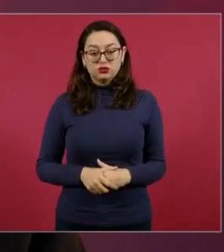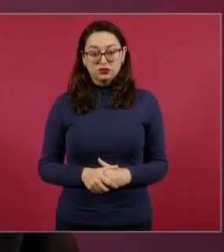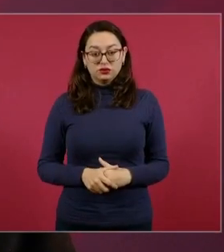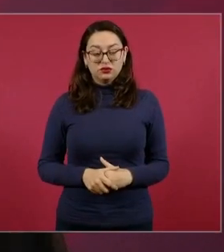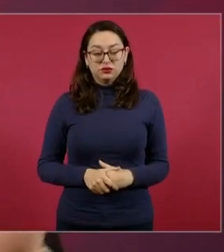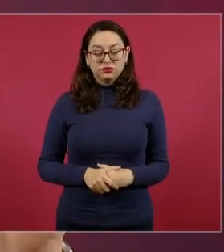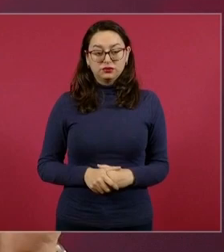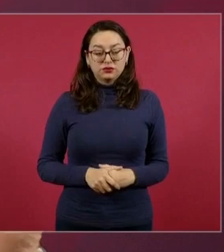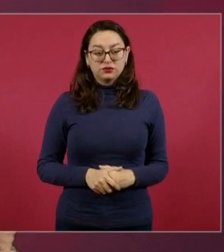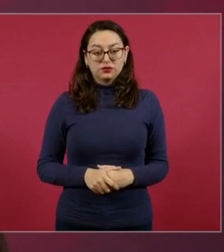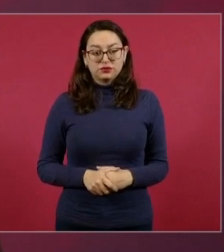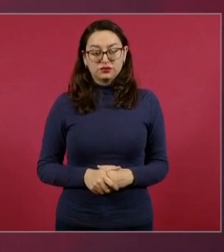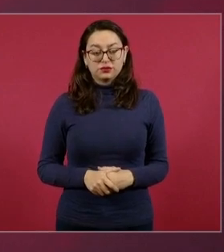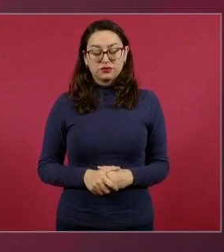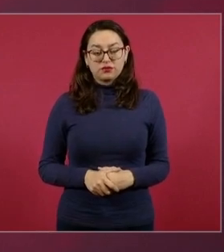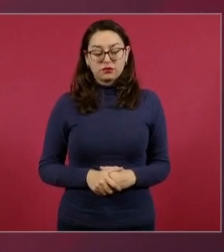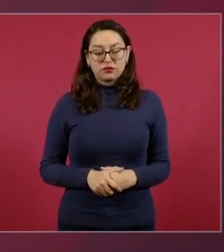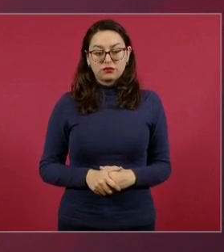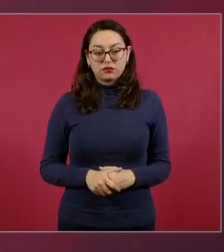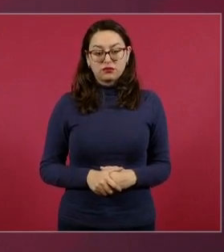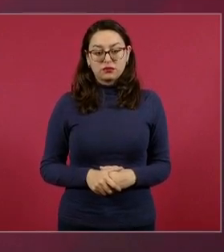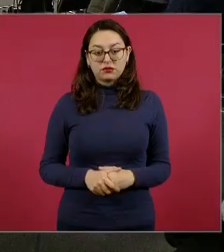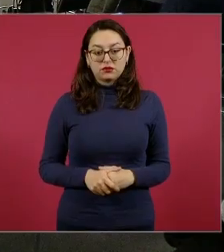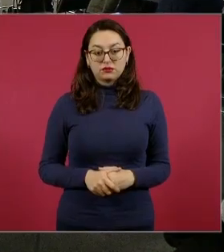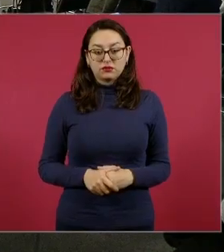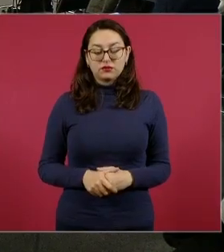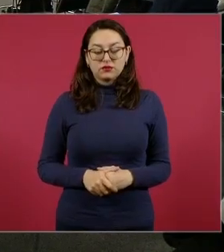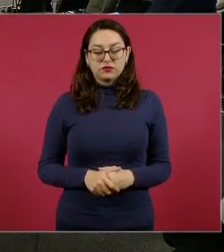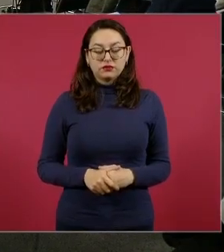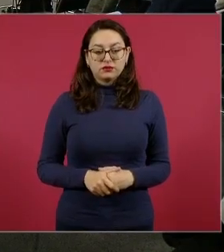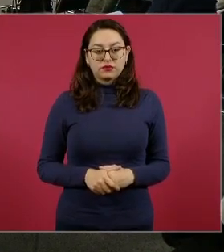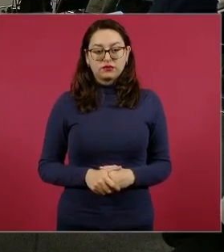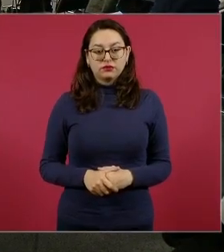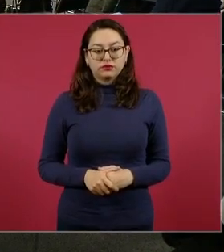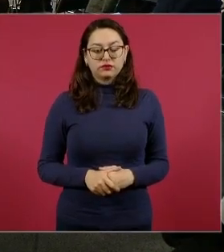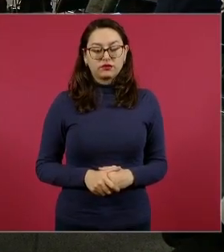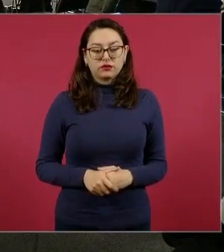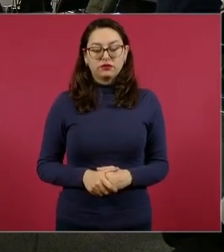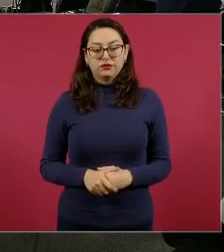Hay toda una corriente de